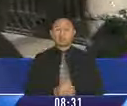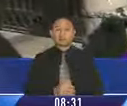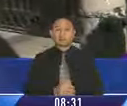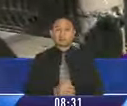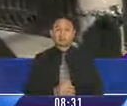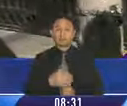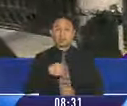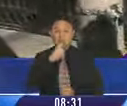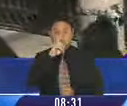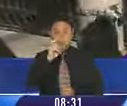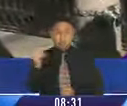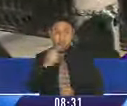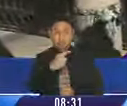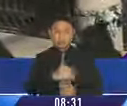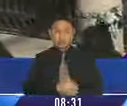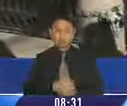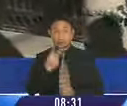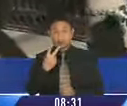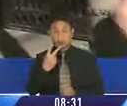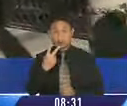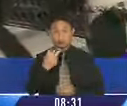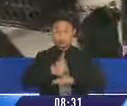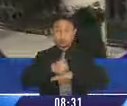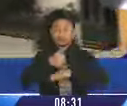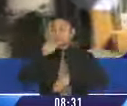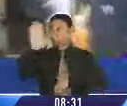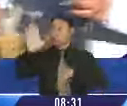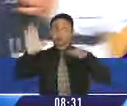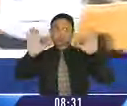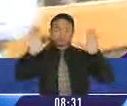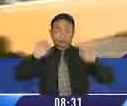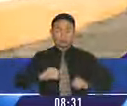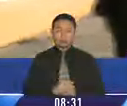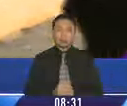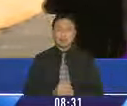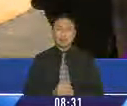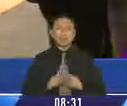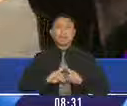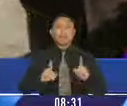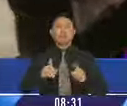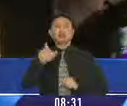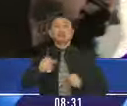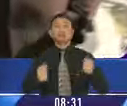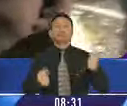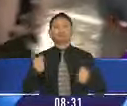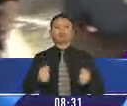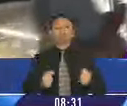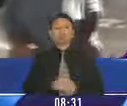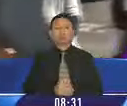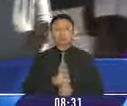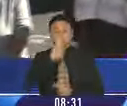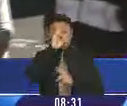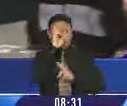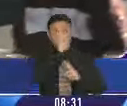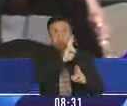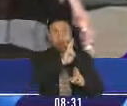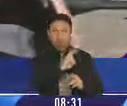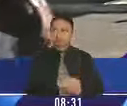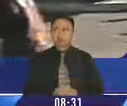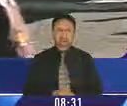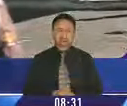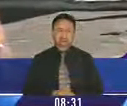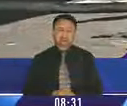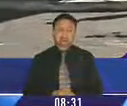mire usted, tenemos sí los pares, sí, autoridad existe, pero el problema radica en que los conductores no hacen caso a esa